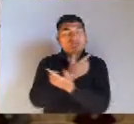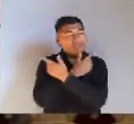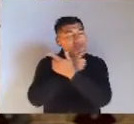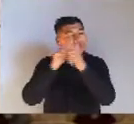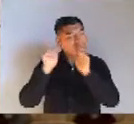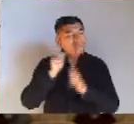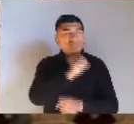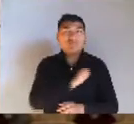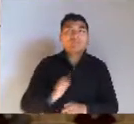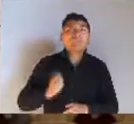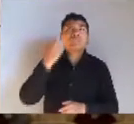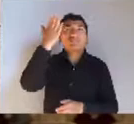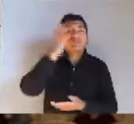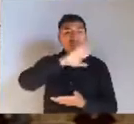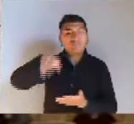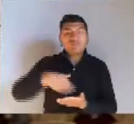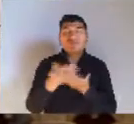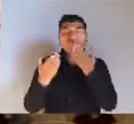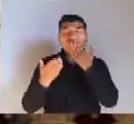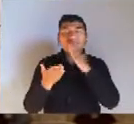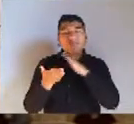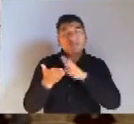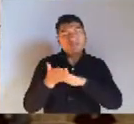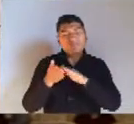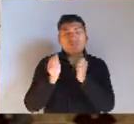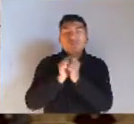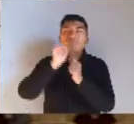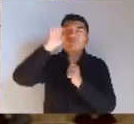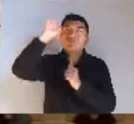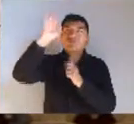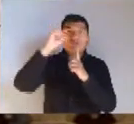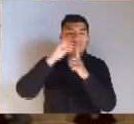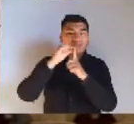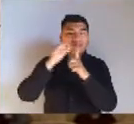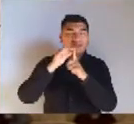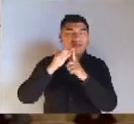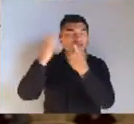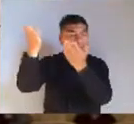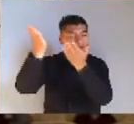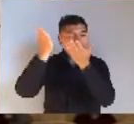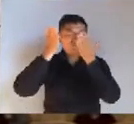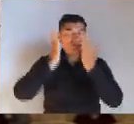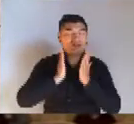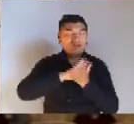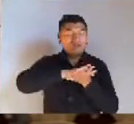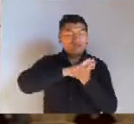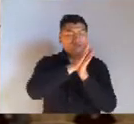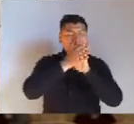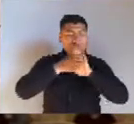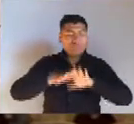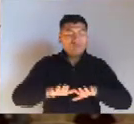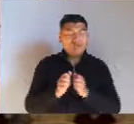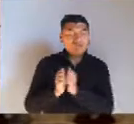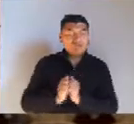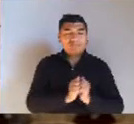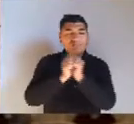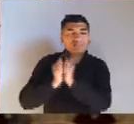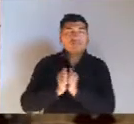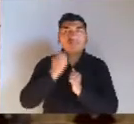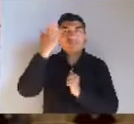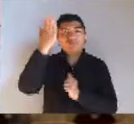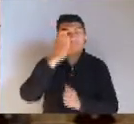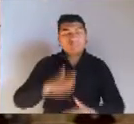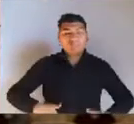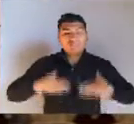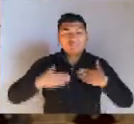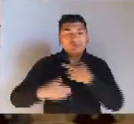Líbranos, Señor, de todos los males, y conforme a tu palabra, concédenos la paz y la unidad. Tú que